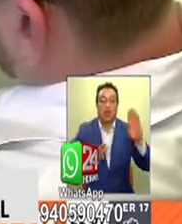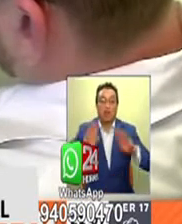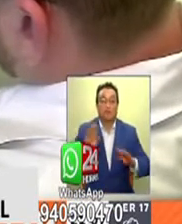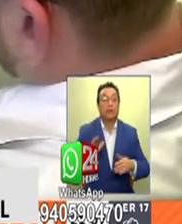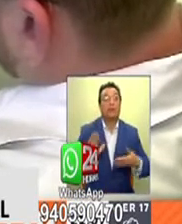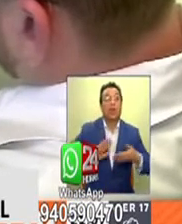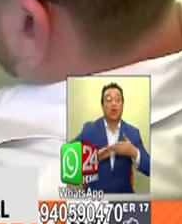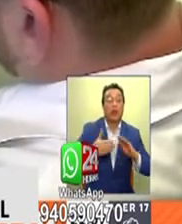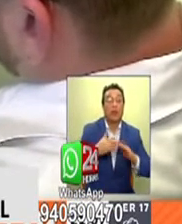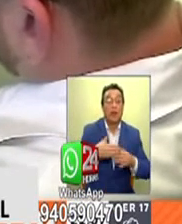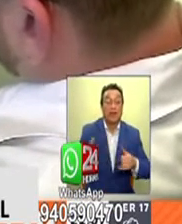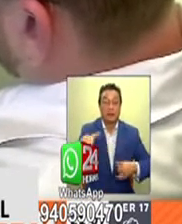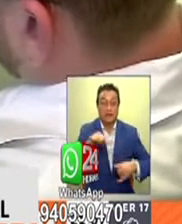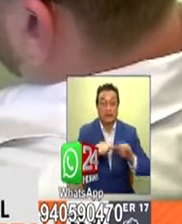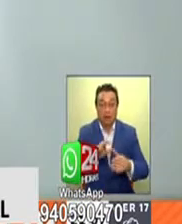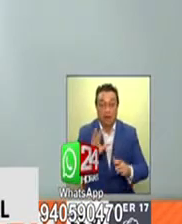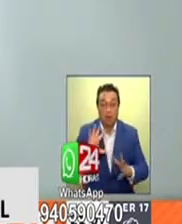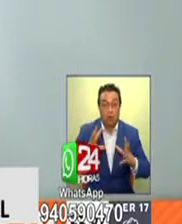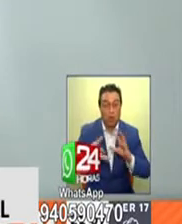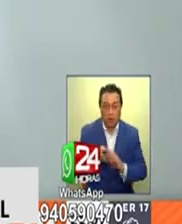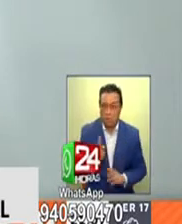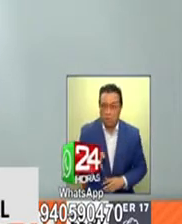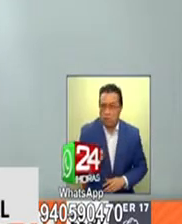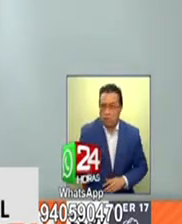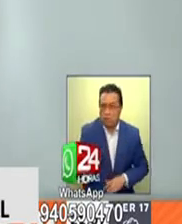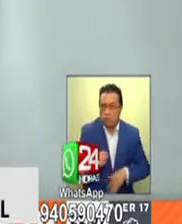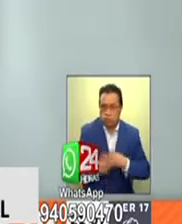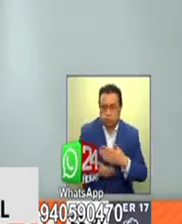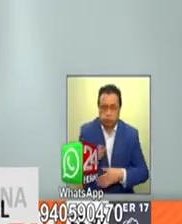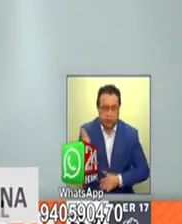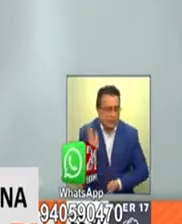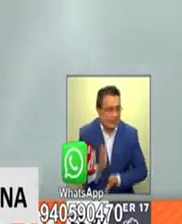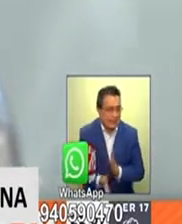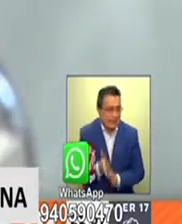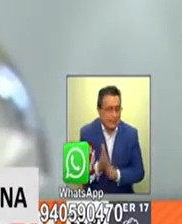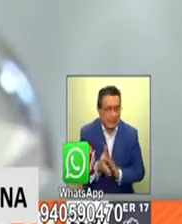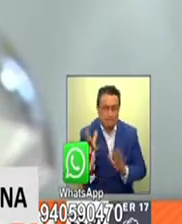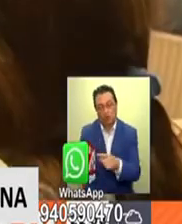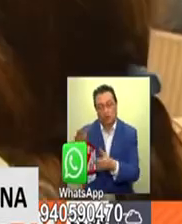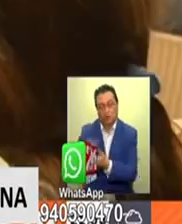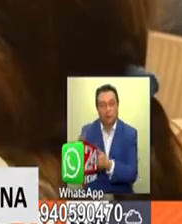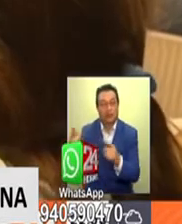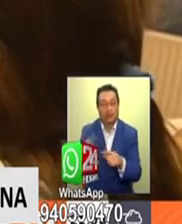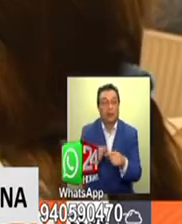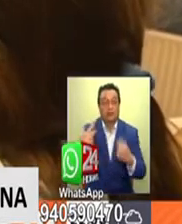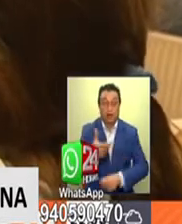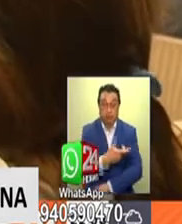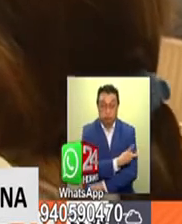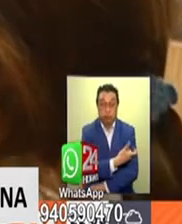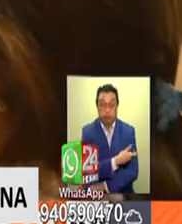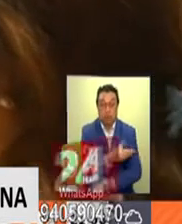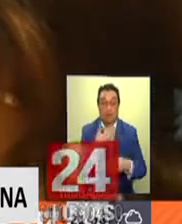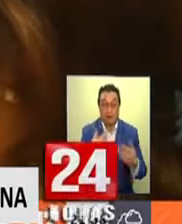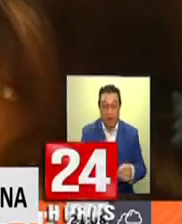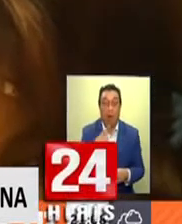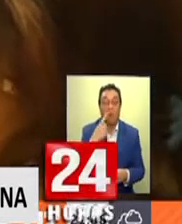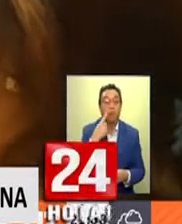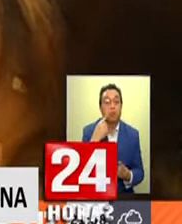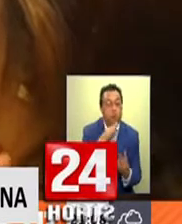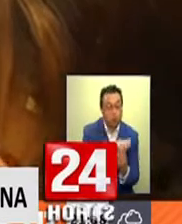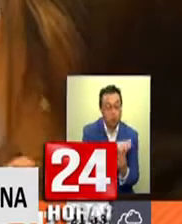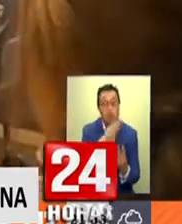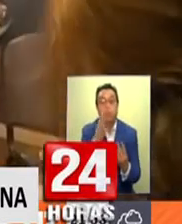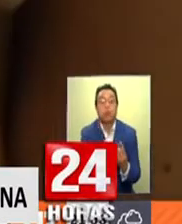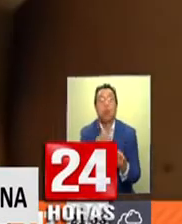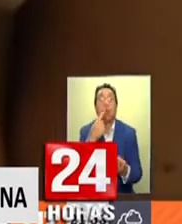ministro aseguró que con este primer lote está garantizada la vacunación de todo el personal de salud a nivel nacional, incluidos